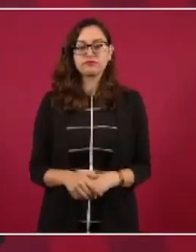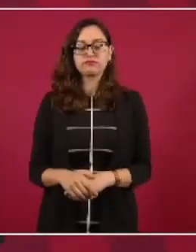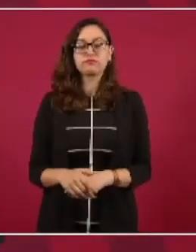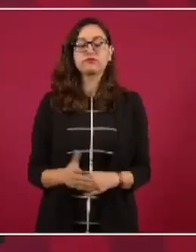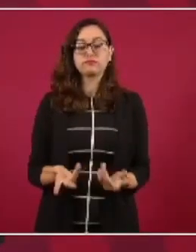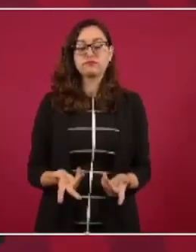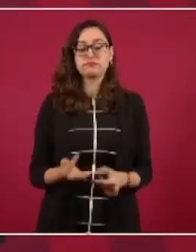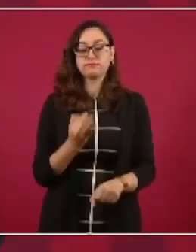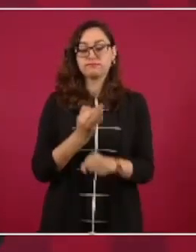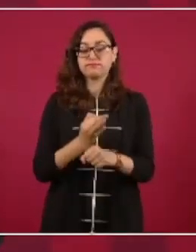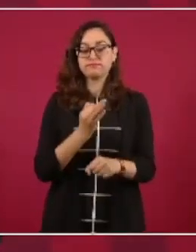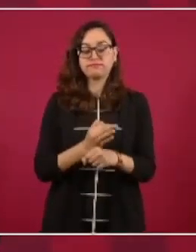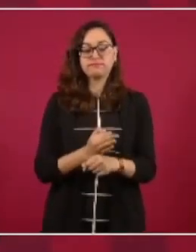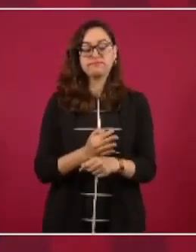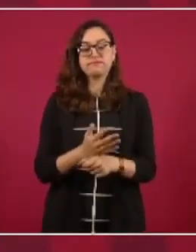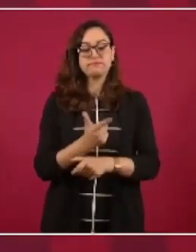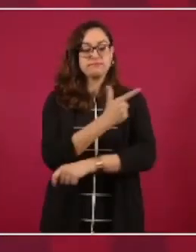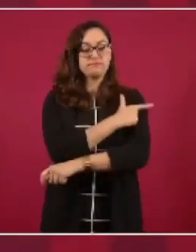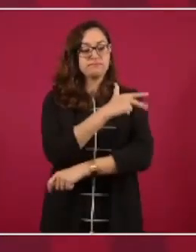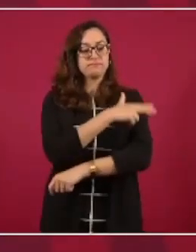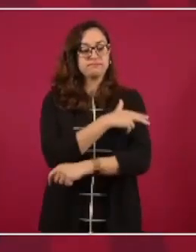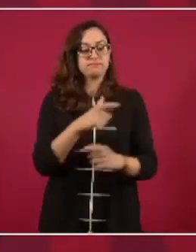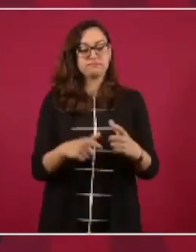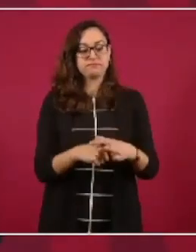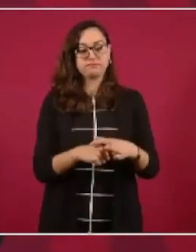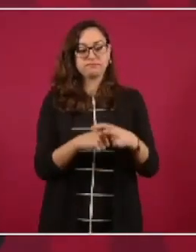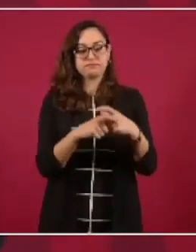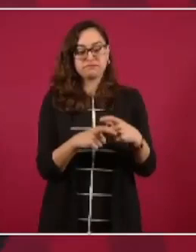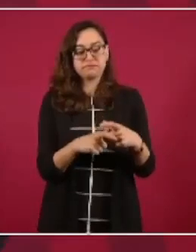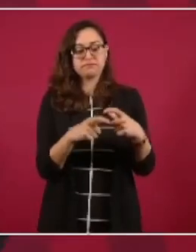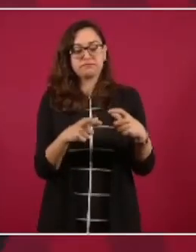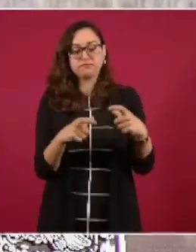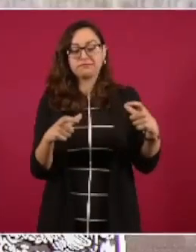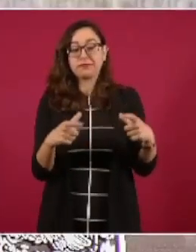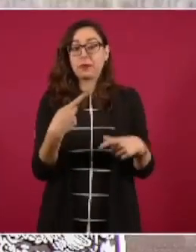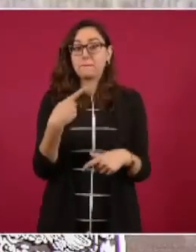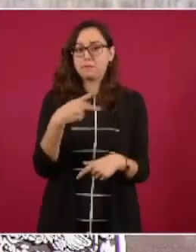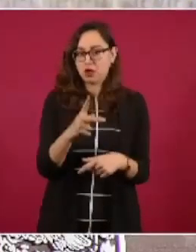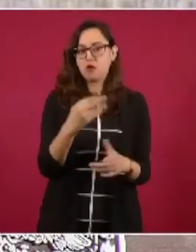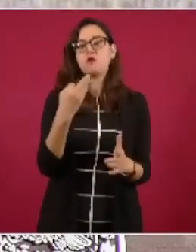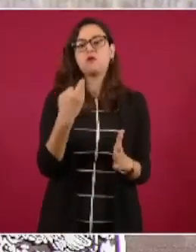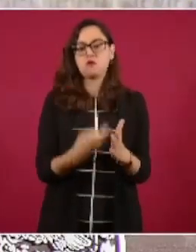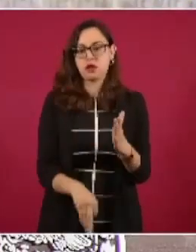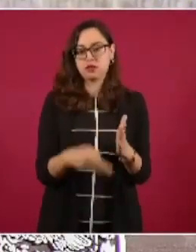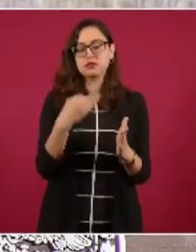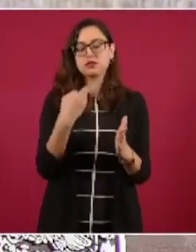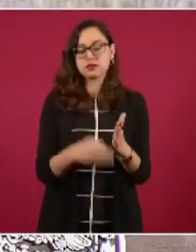Guardia. Y sí ayuda mucho el que